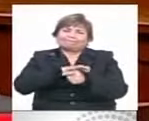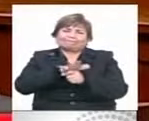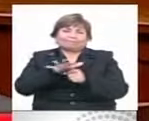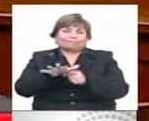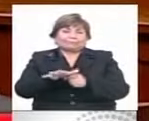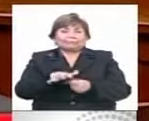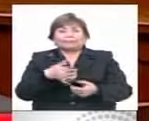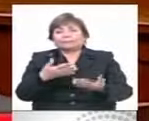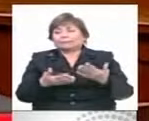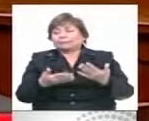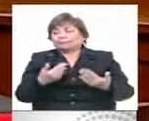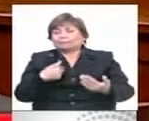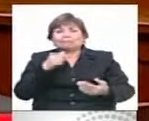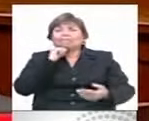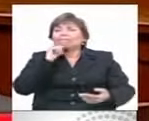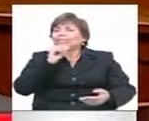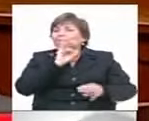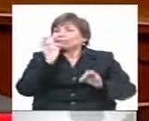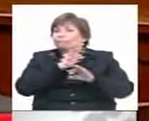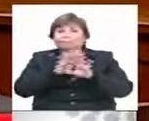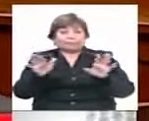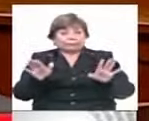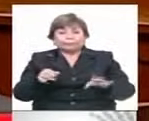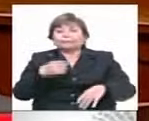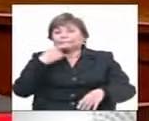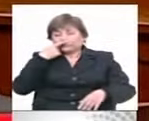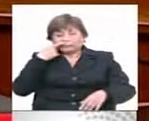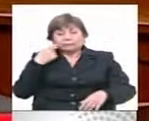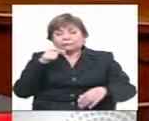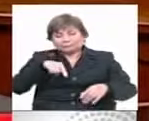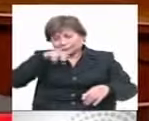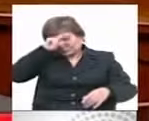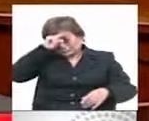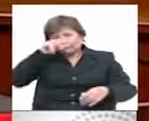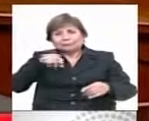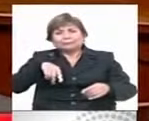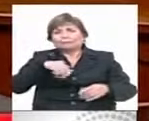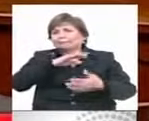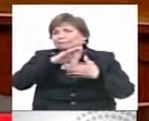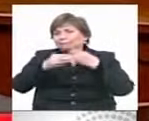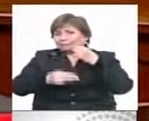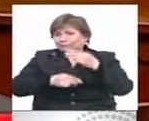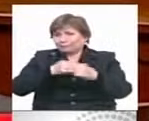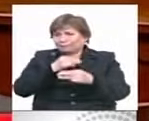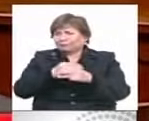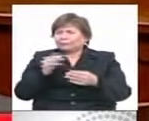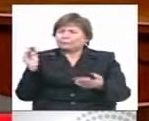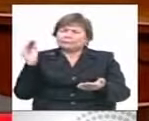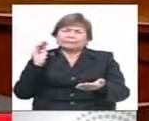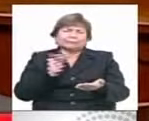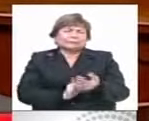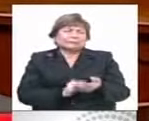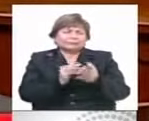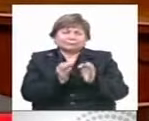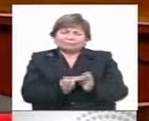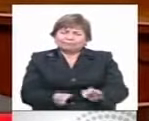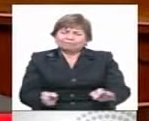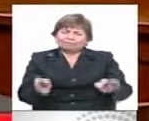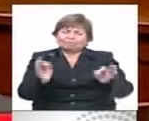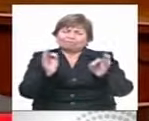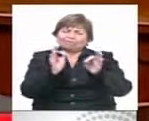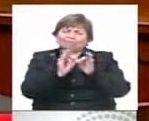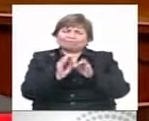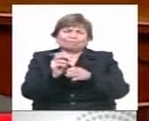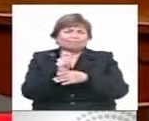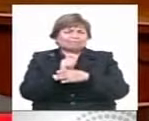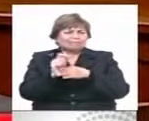COVID-19 no ha terminado y sigue siendo para el Perú y para el mundo la más importante tarea en la